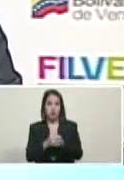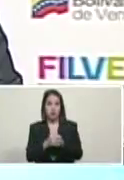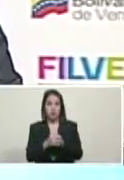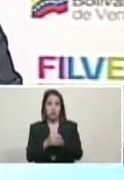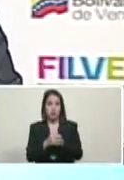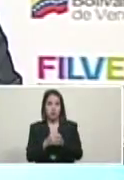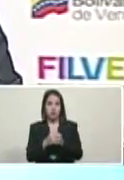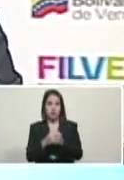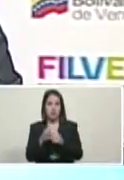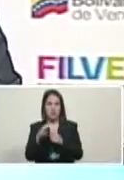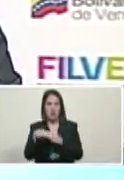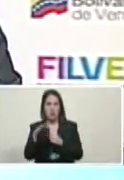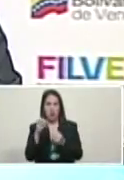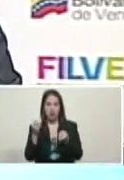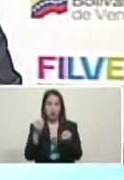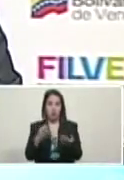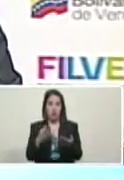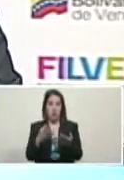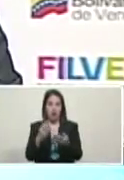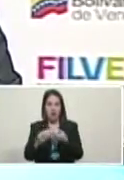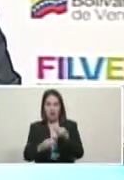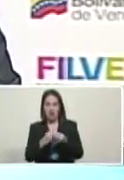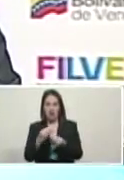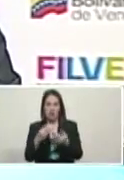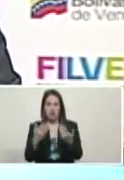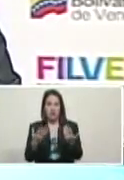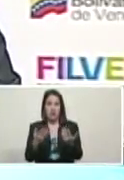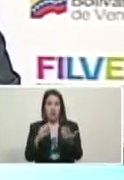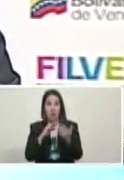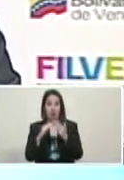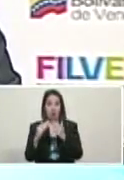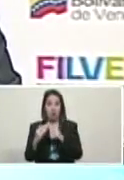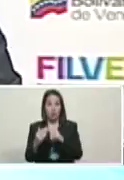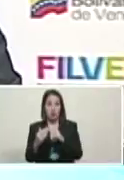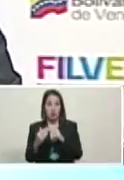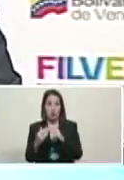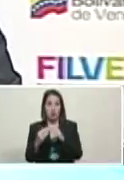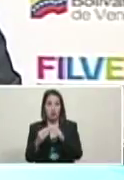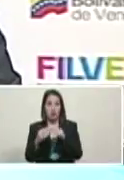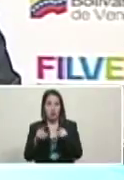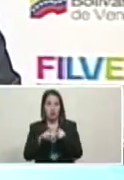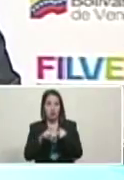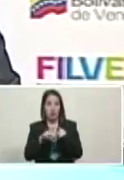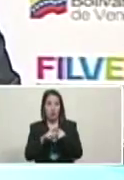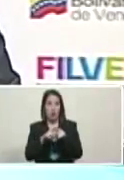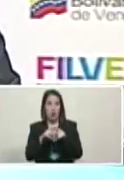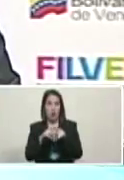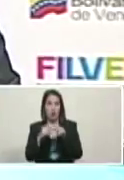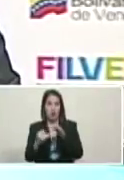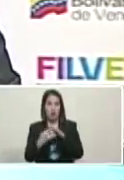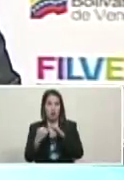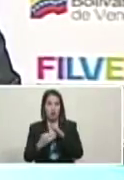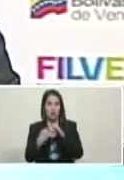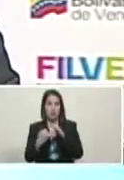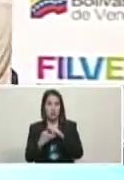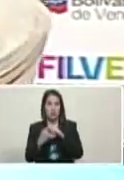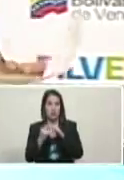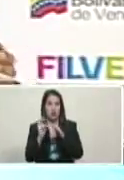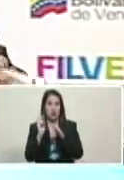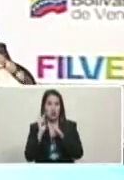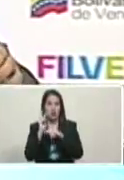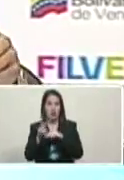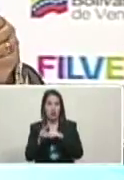para dónde van, cómo van, para que las comunidades de estas instituciones educativas de la cultura y del